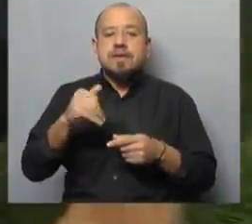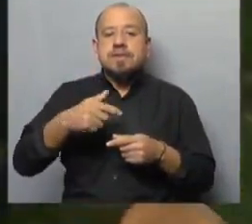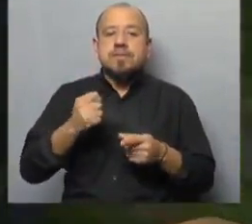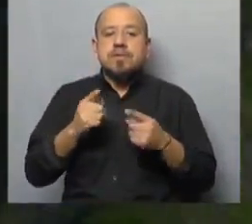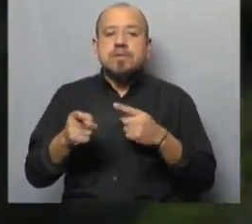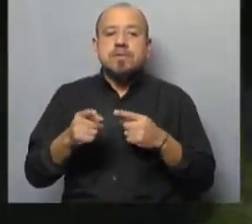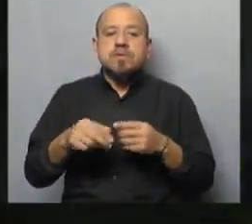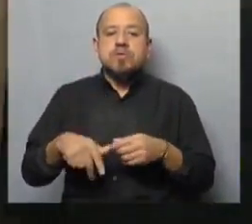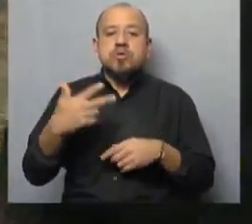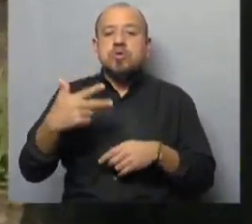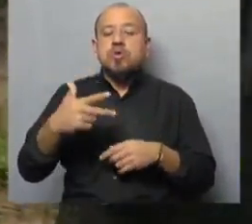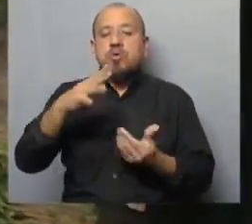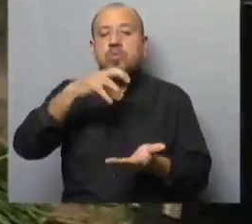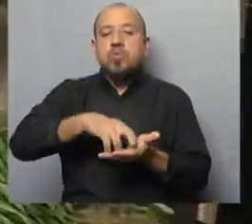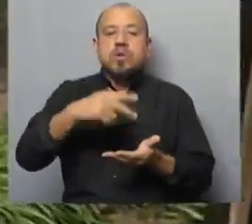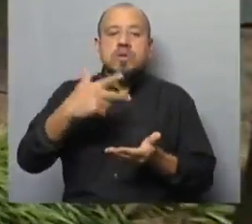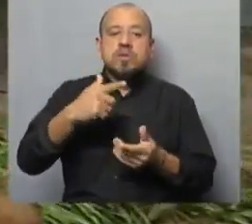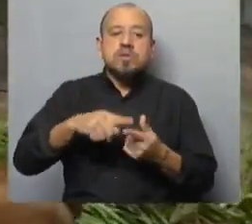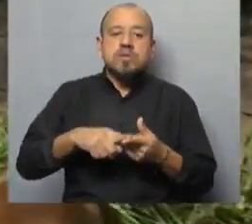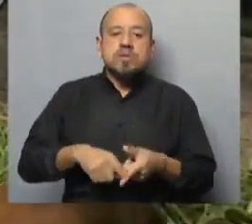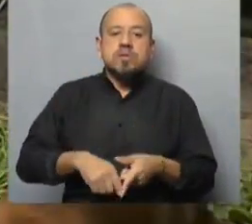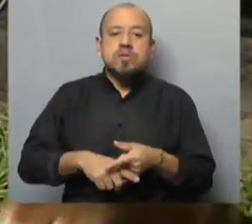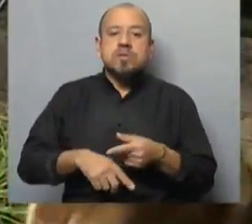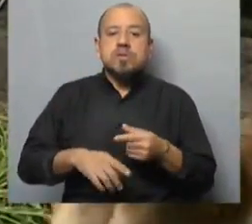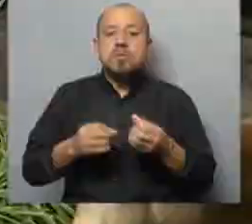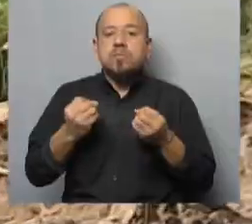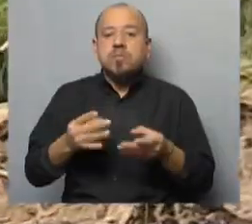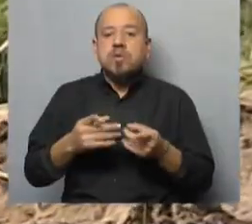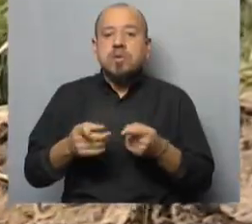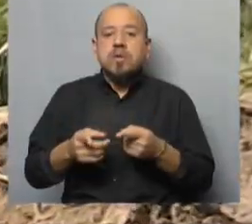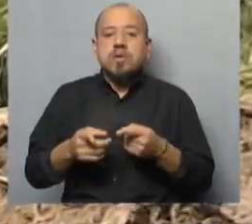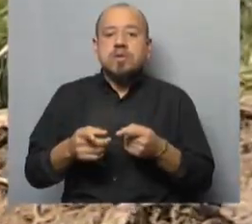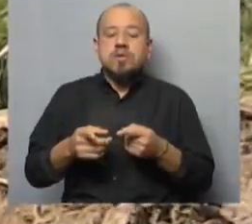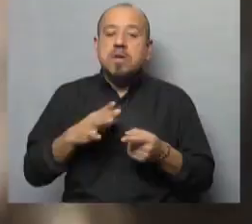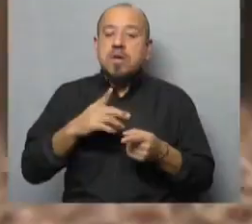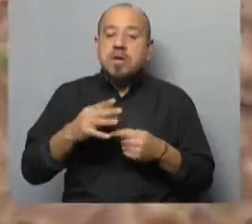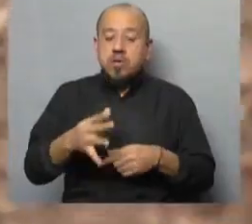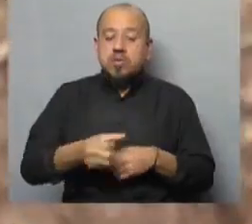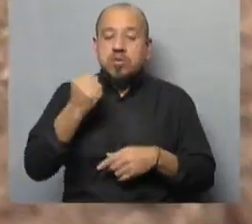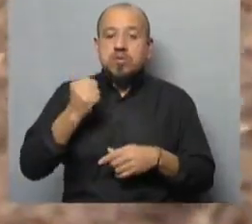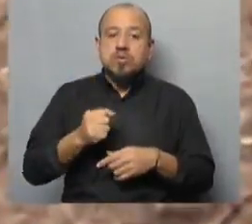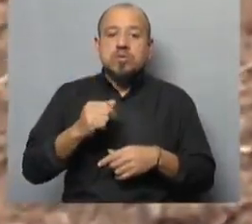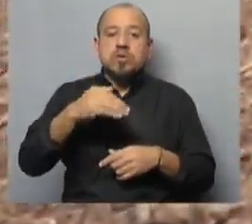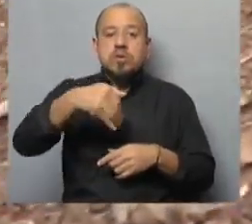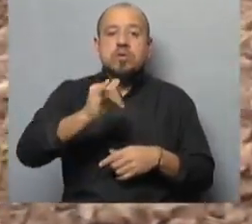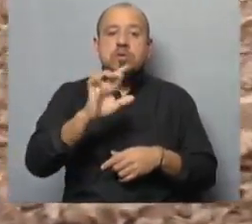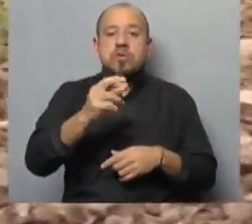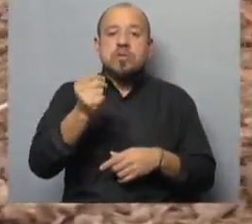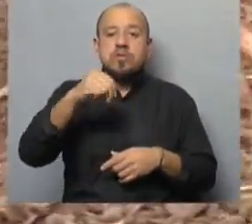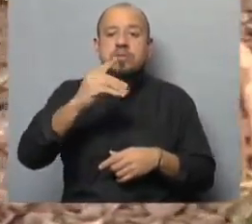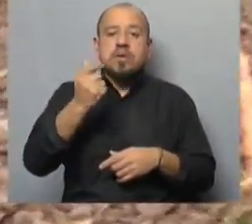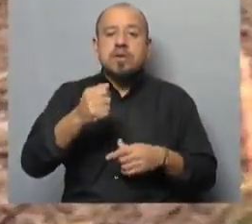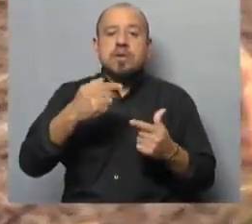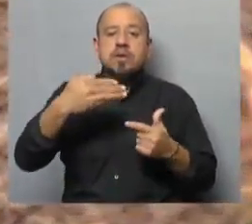13 son sitios de interés para la búsqueda de restos ya que en ese lugar fueron hallados los restos de fernando miranda y de gerardo